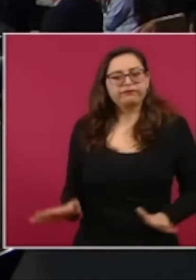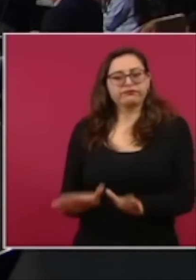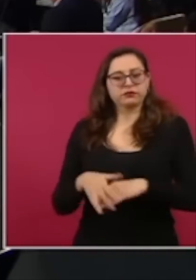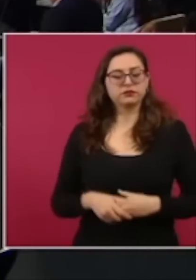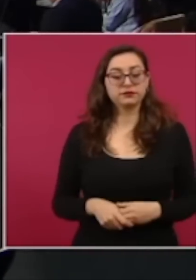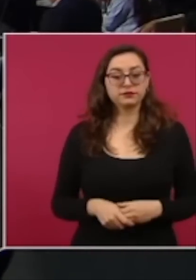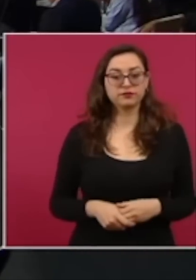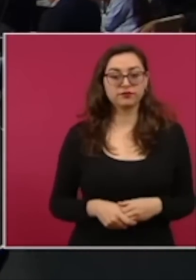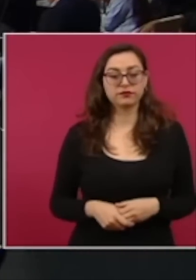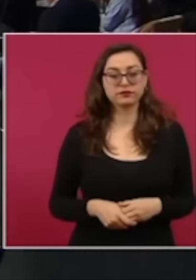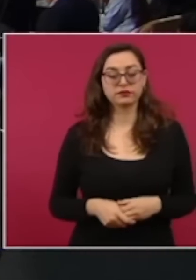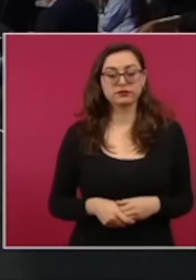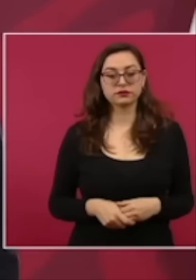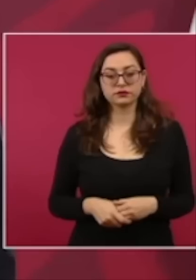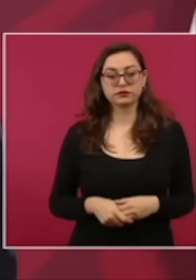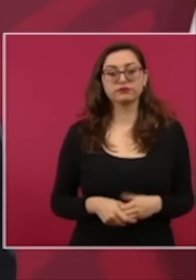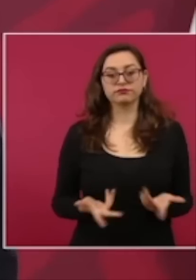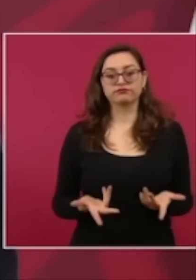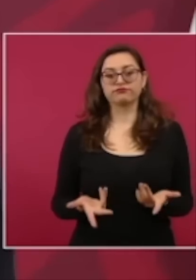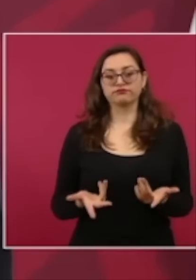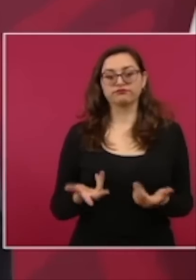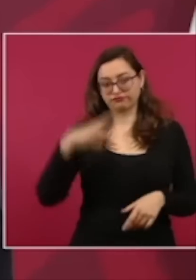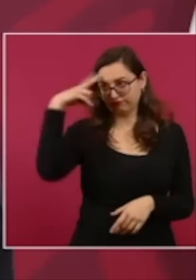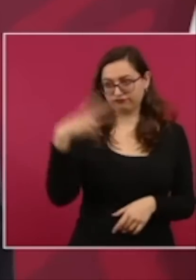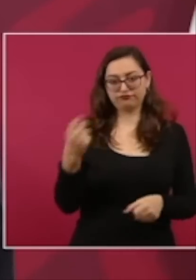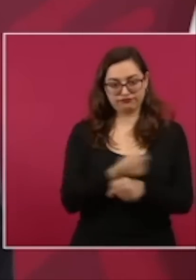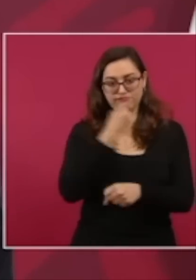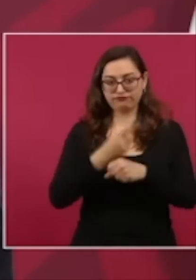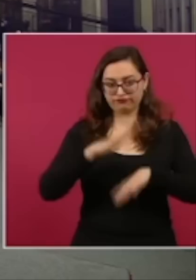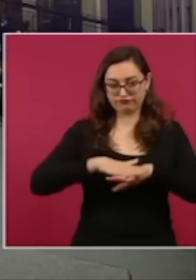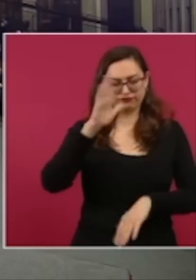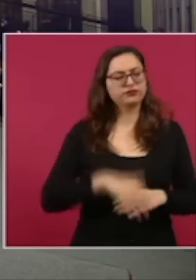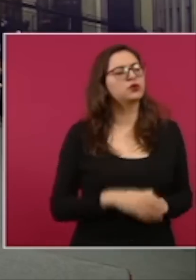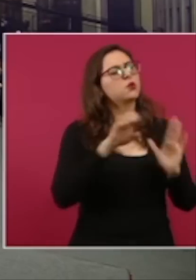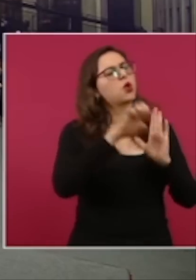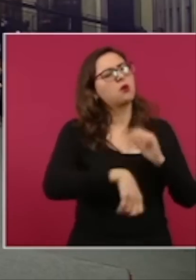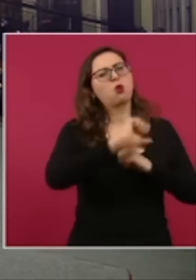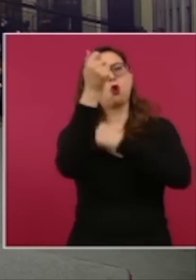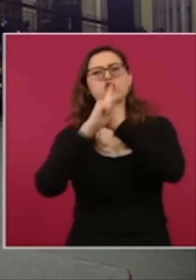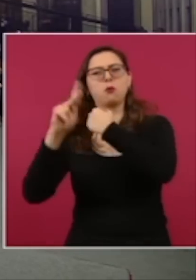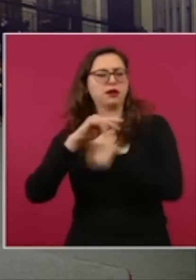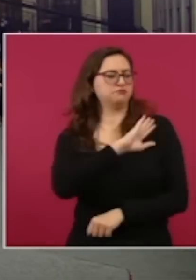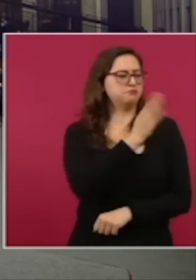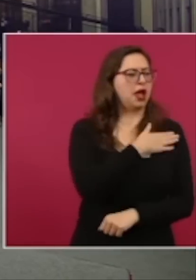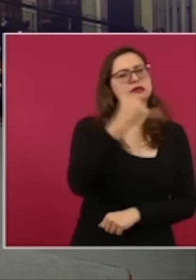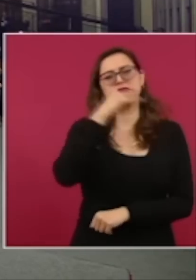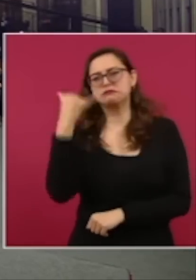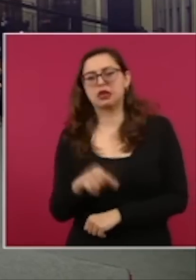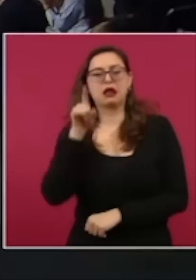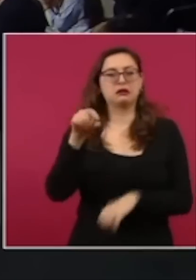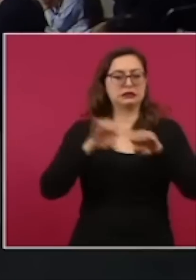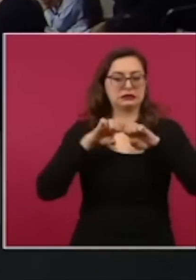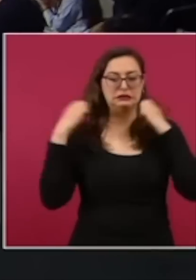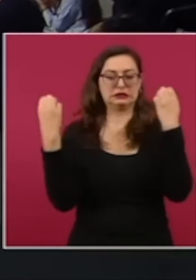Y, al mismo tiempo, darle más oportunidad a los mexicanos. En países fuertes en fútbol, como España e Italia, hay estadios con